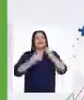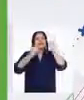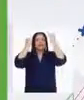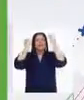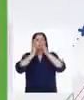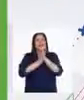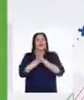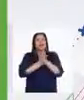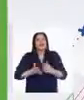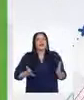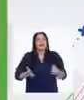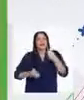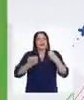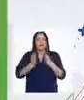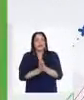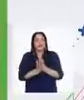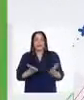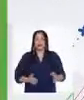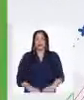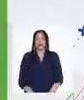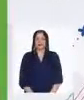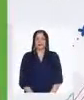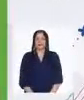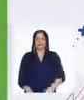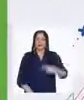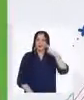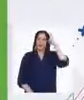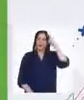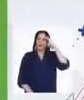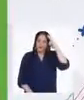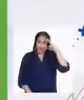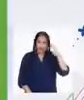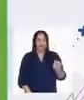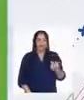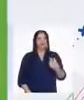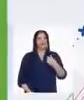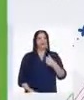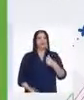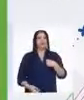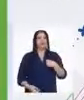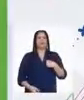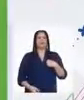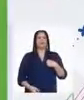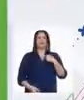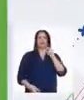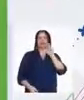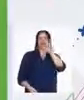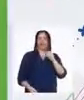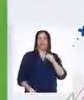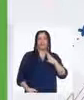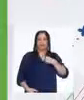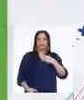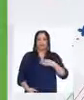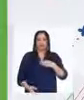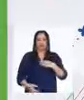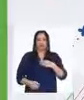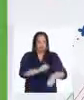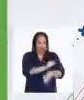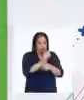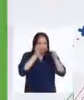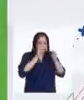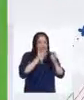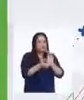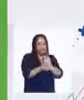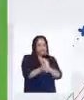ilusionado, entusiasmado, y es por eso que ya a los 30 años decidí cambiar mi rumbo,